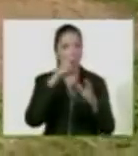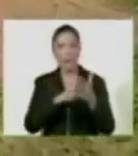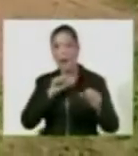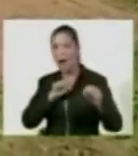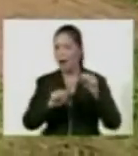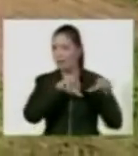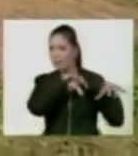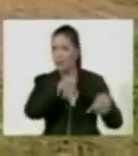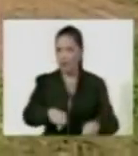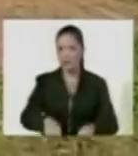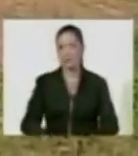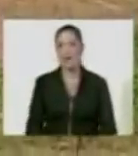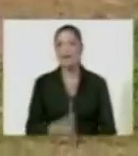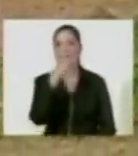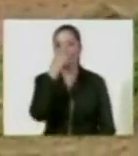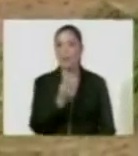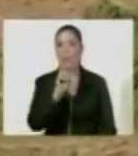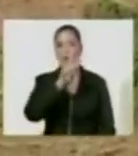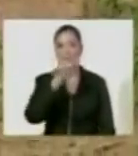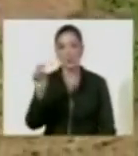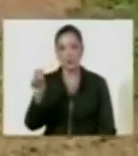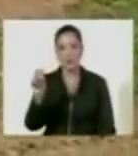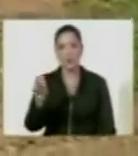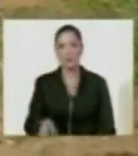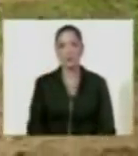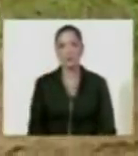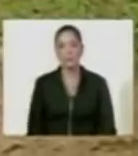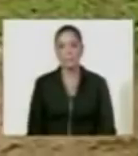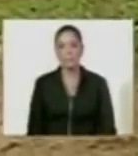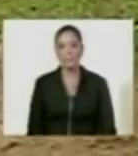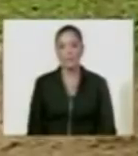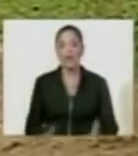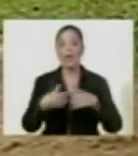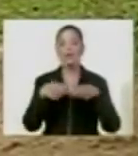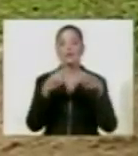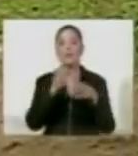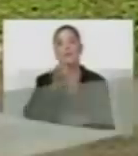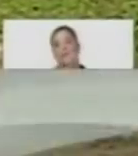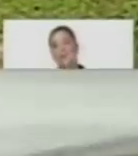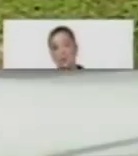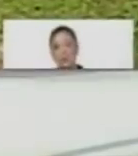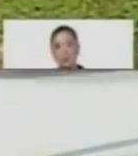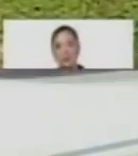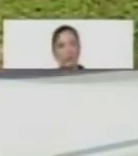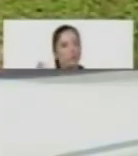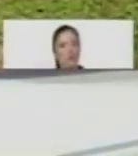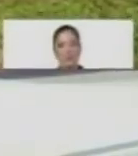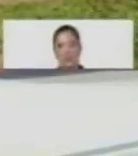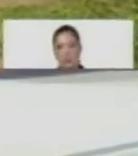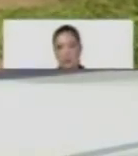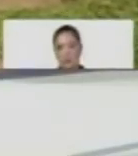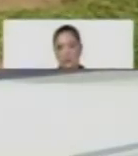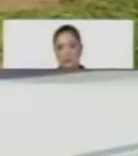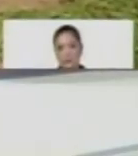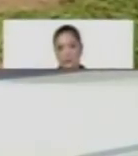antiimperialista Zamora 200 de la 31 Brigada de Infantería Mecanizada.